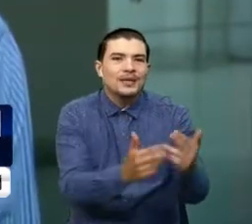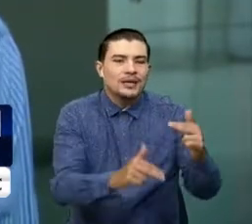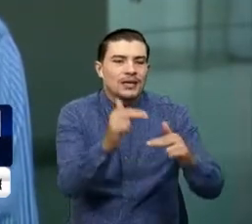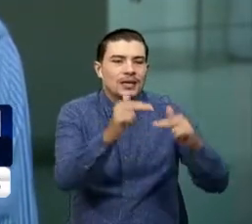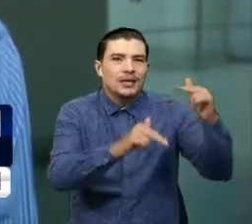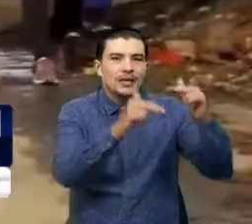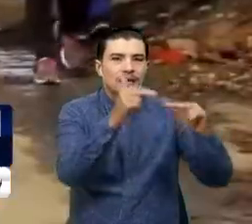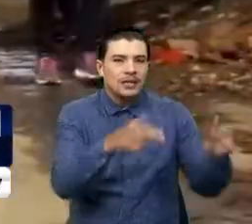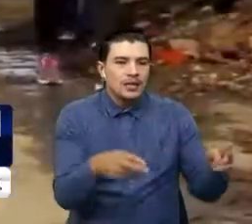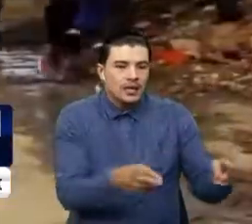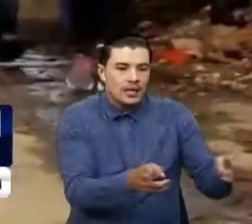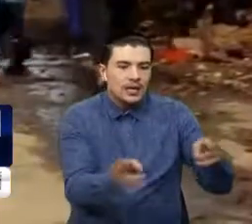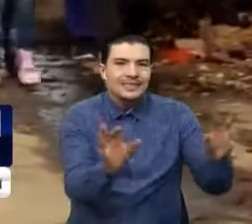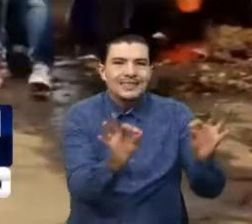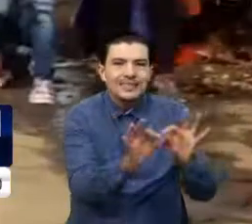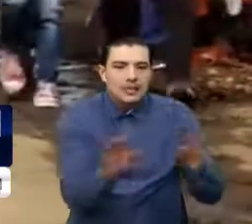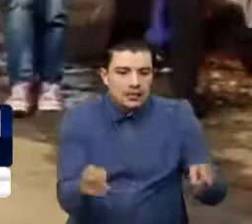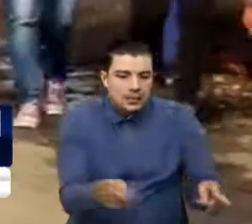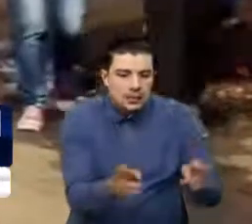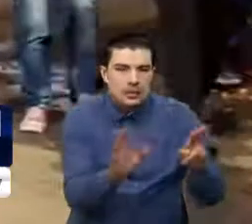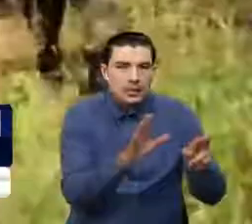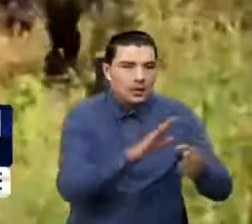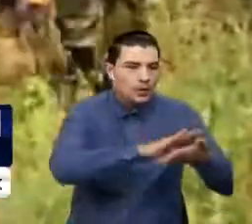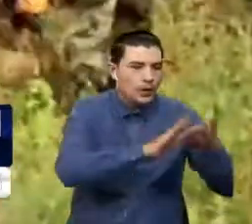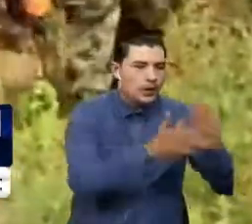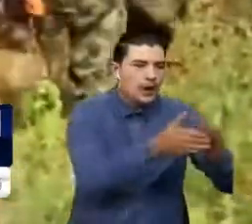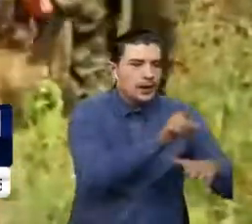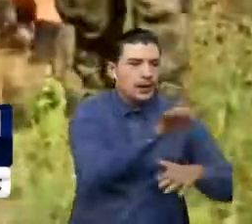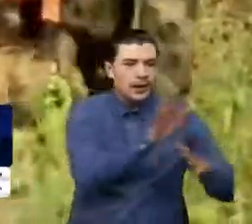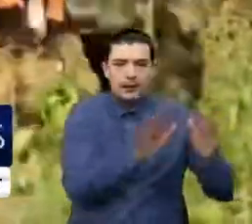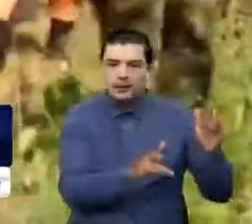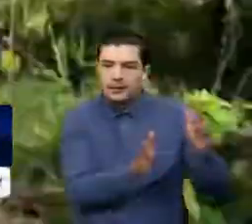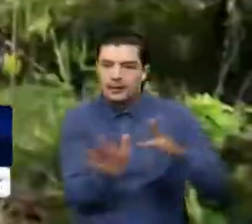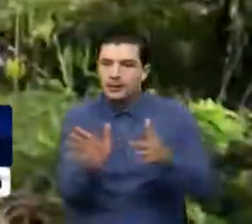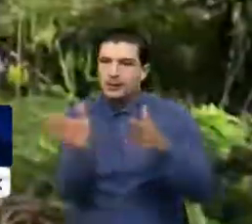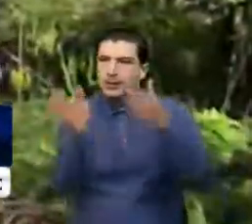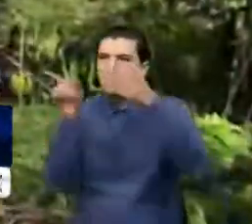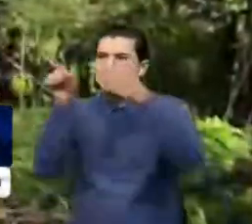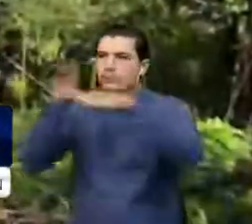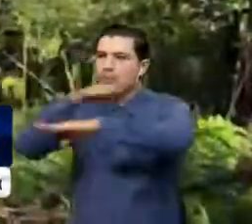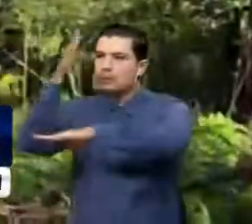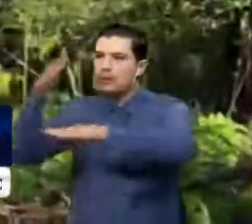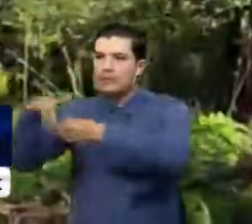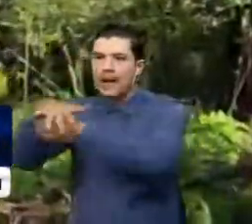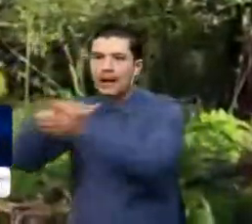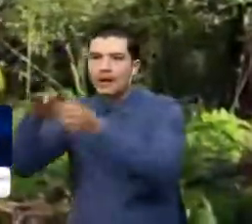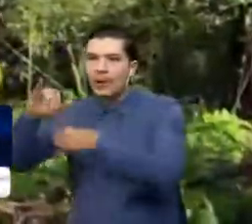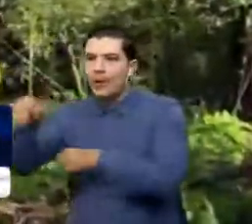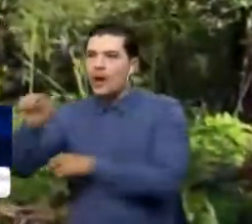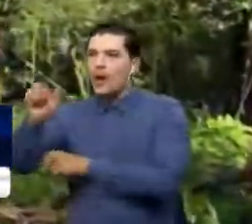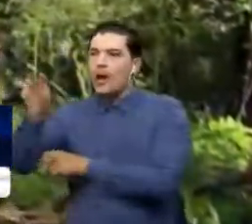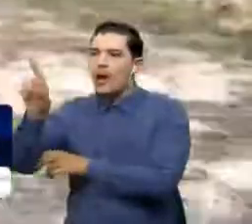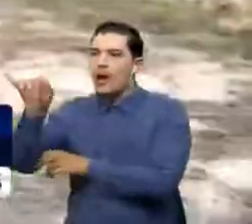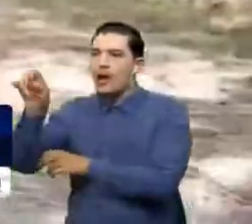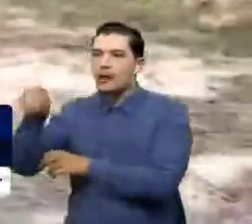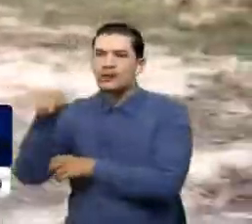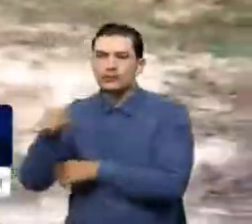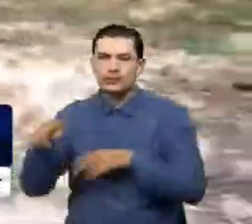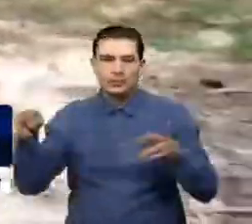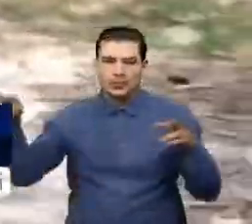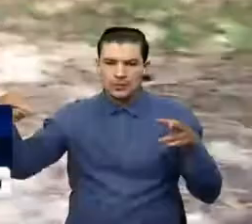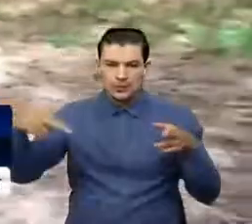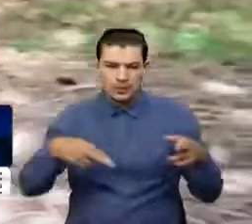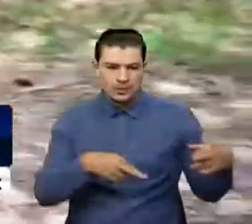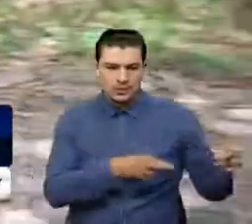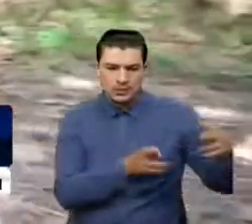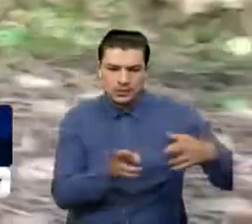comuna 14 con la con la parte inferior del barrio jardín el jardín es un trayecto en